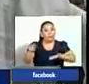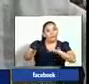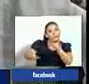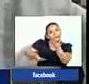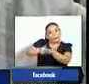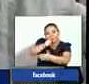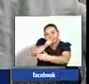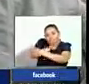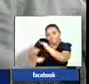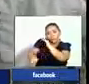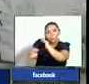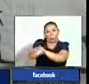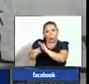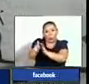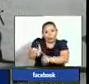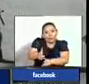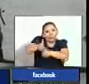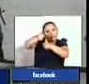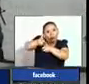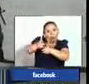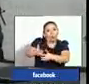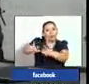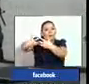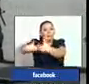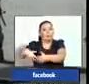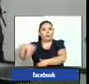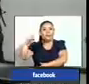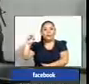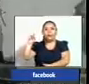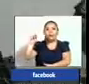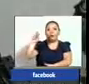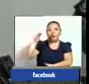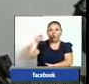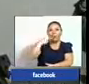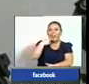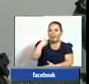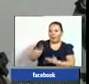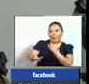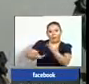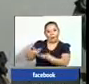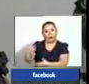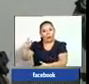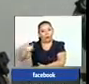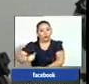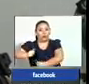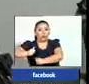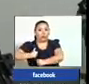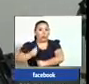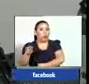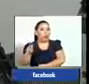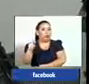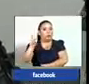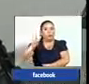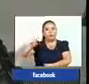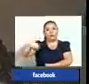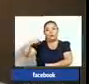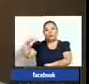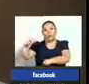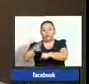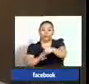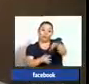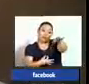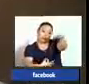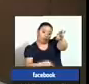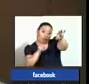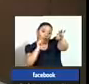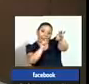fraudulenta de armas de la empresa Centrum a la Fuerza Armada por más de dos millones de dólares, según la acusación fiscal.